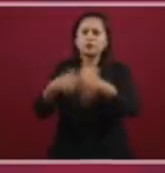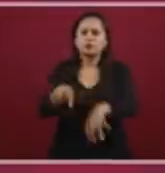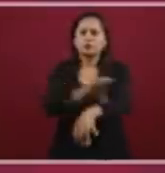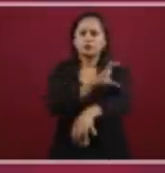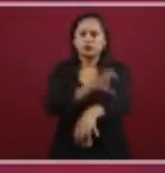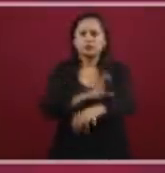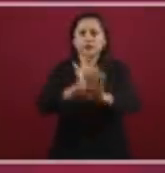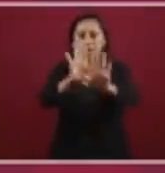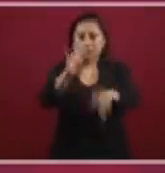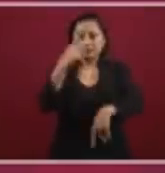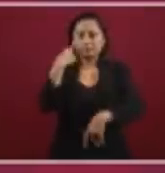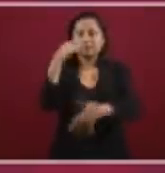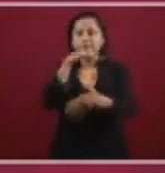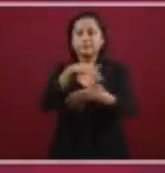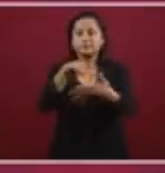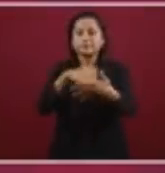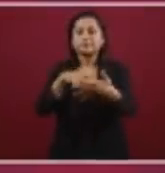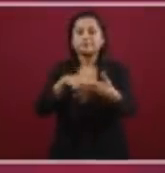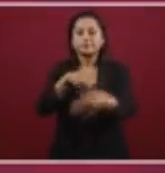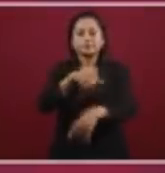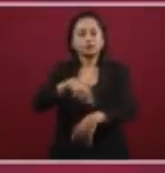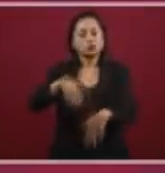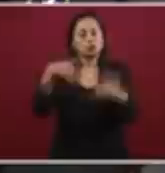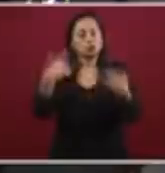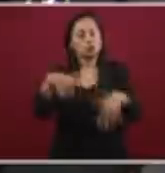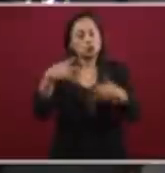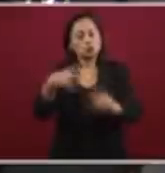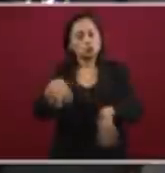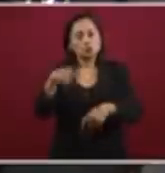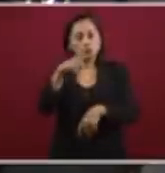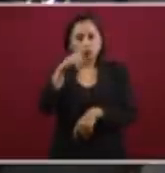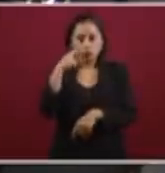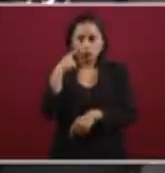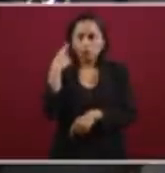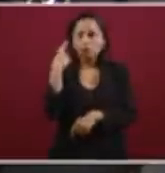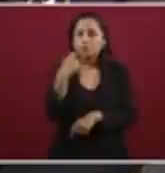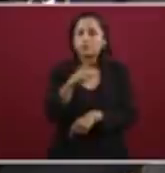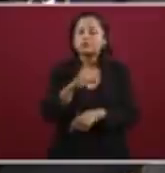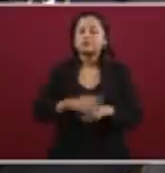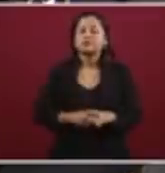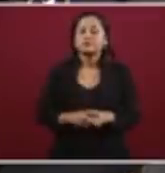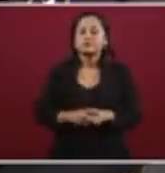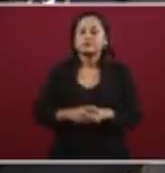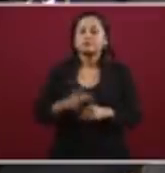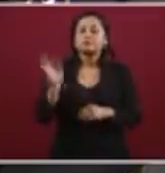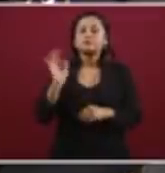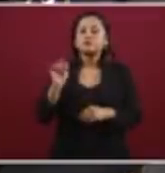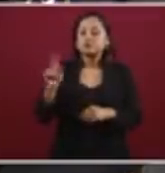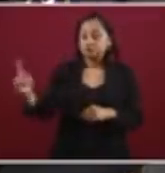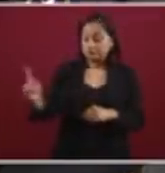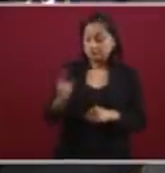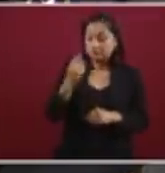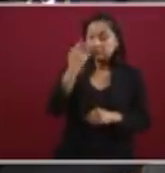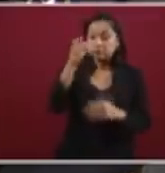a ver sí este alguien pasa y la ley